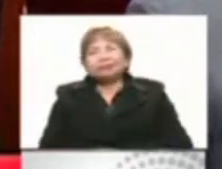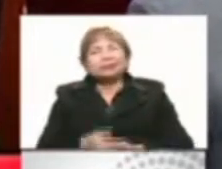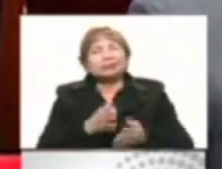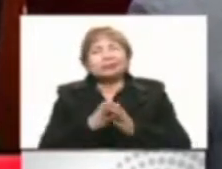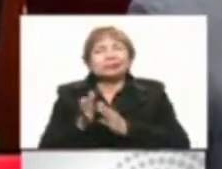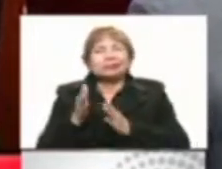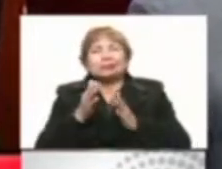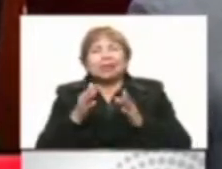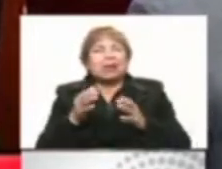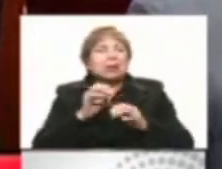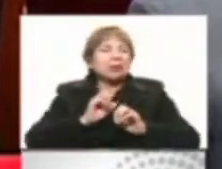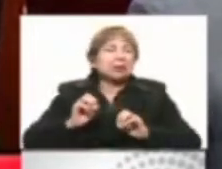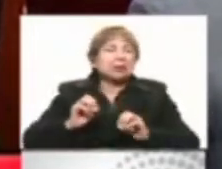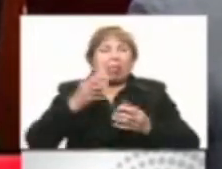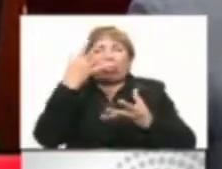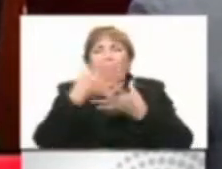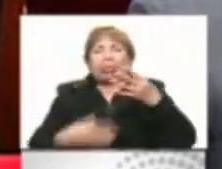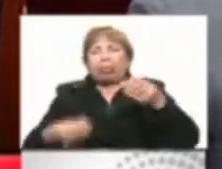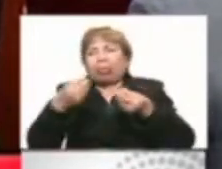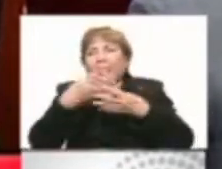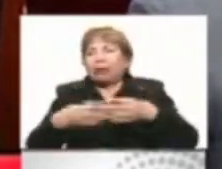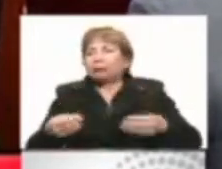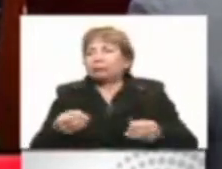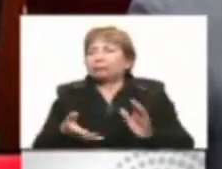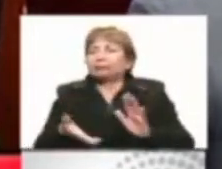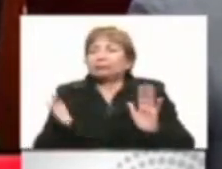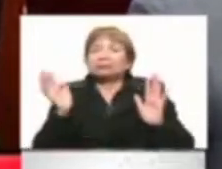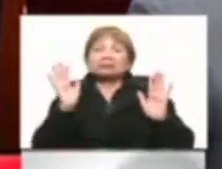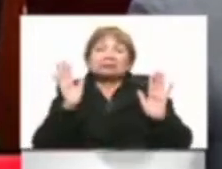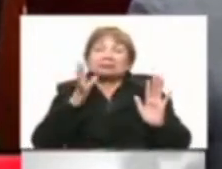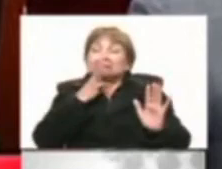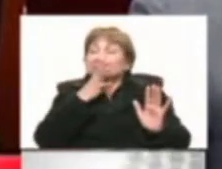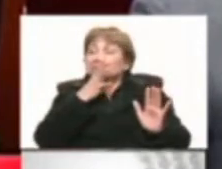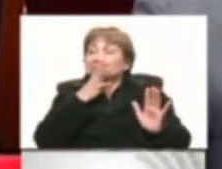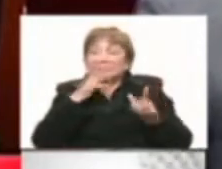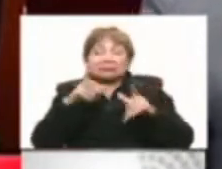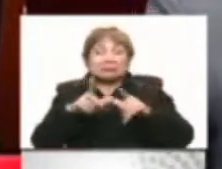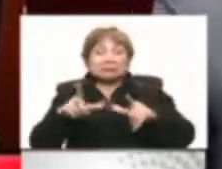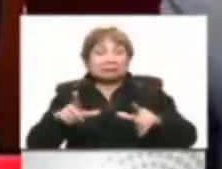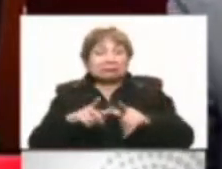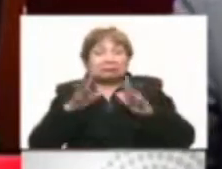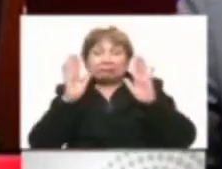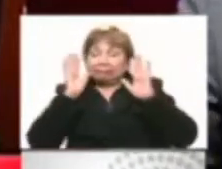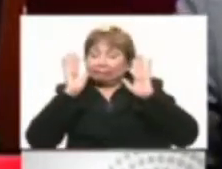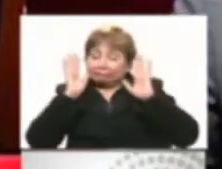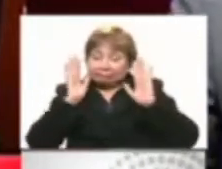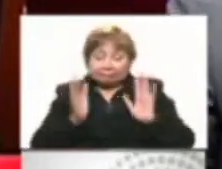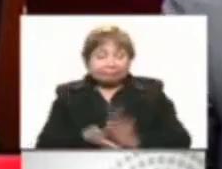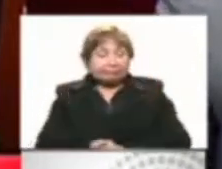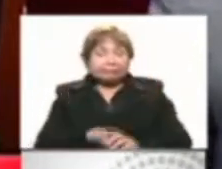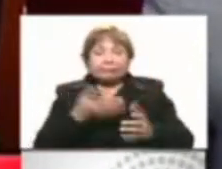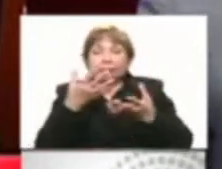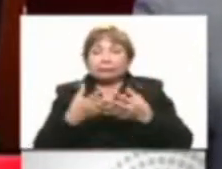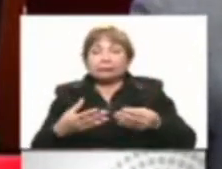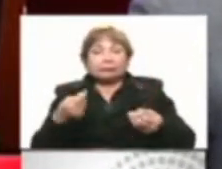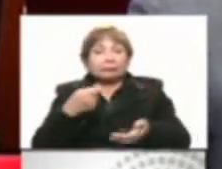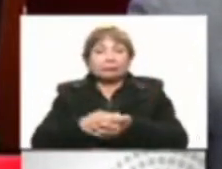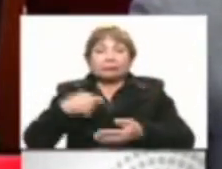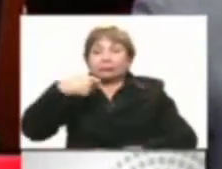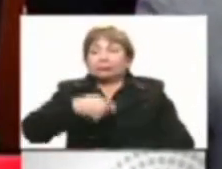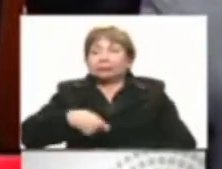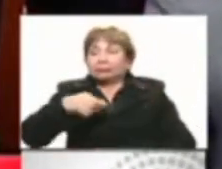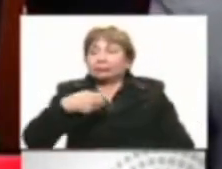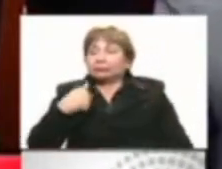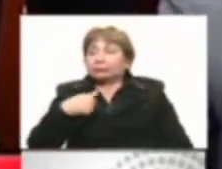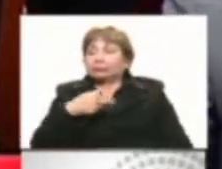evade, elude, desaparece por, ¿no es cierto?, los espacios del misterio. Y por eso es que nosotros nos